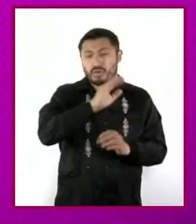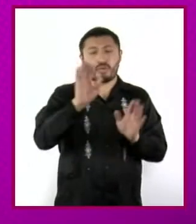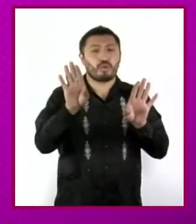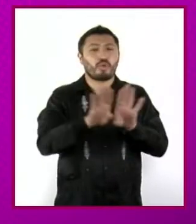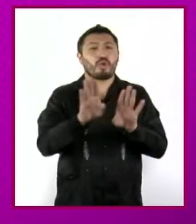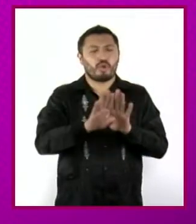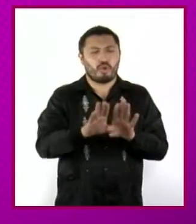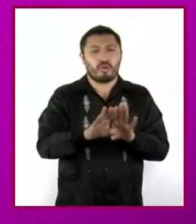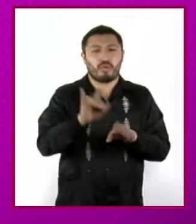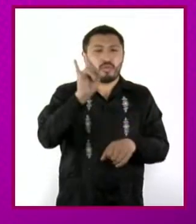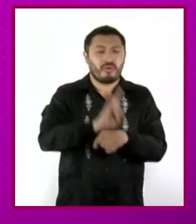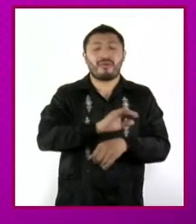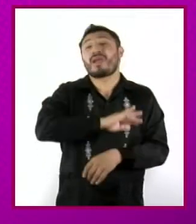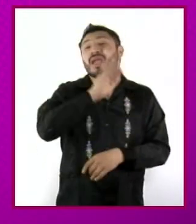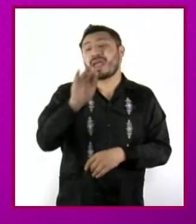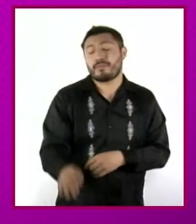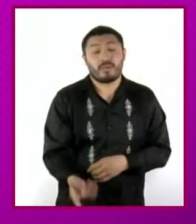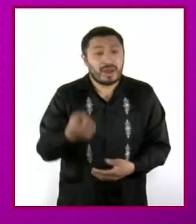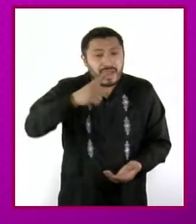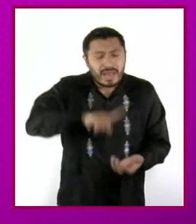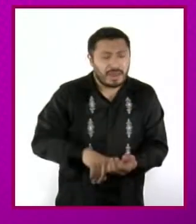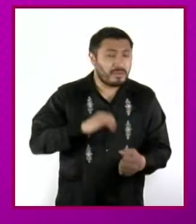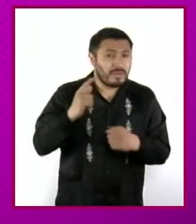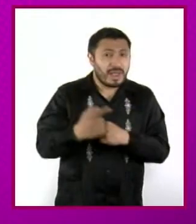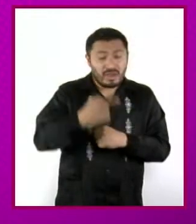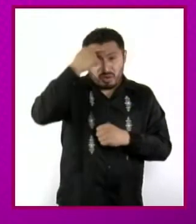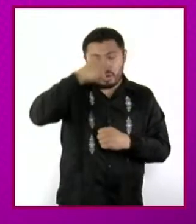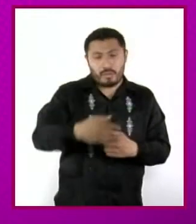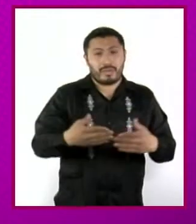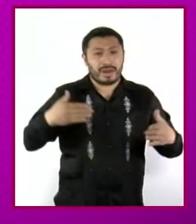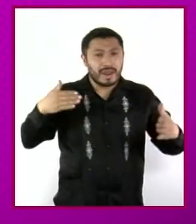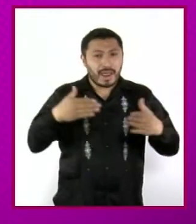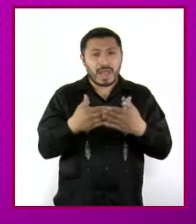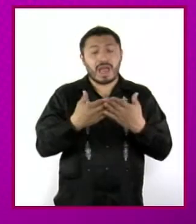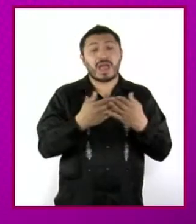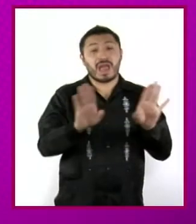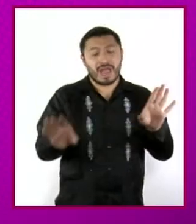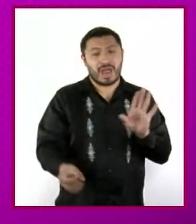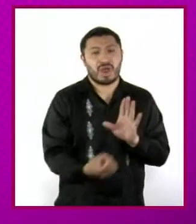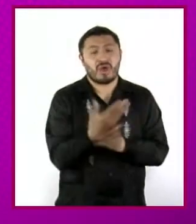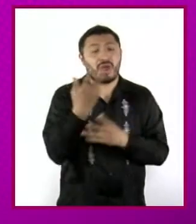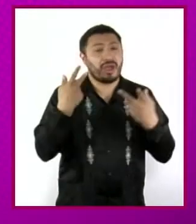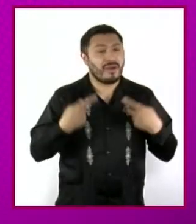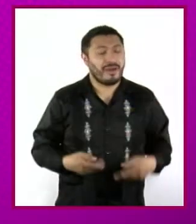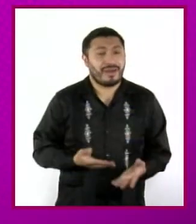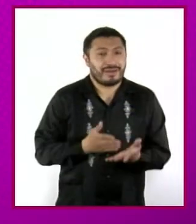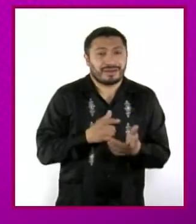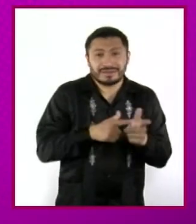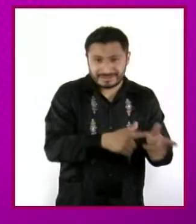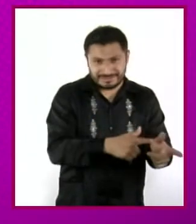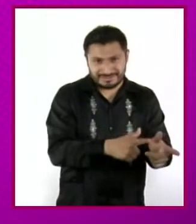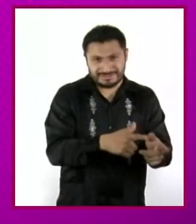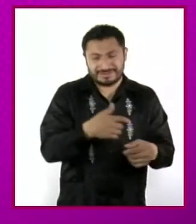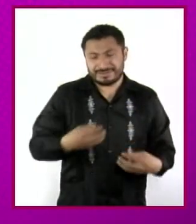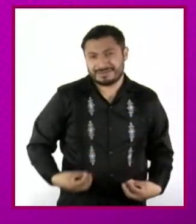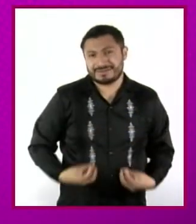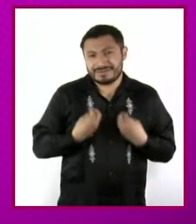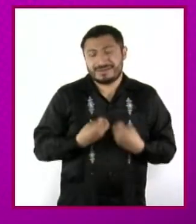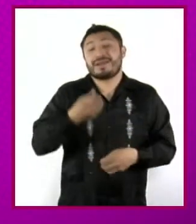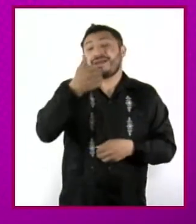nosotros para que traspasemos ese umbral y seamos una nueva persona. Eso